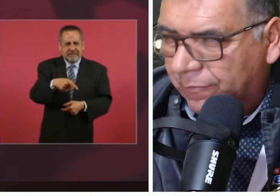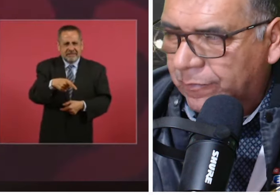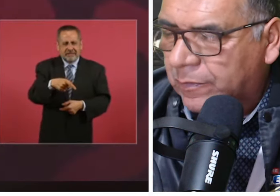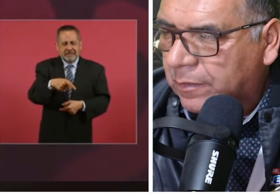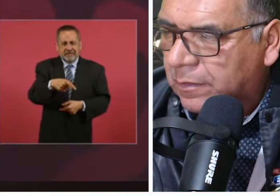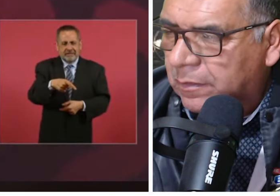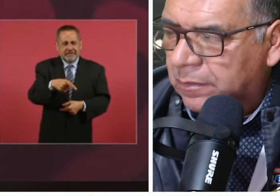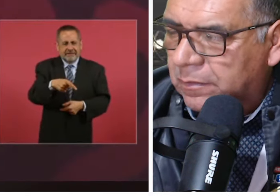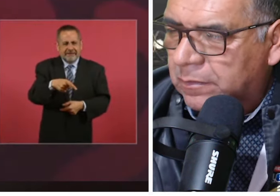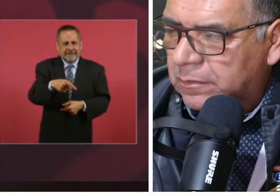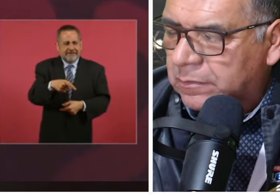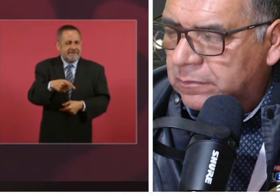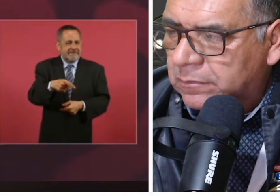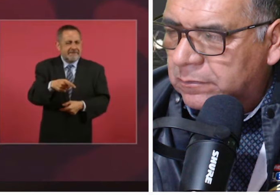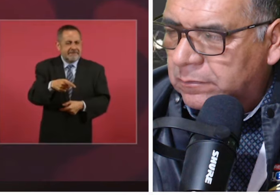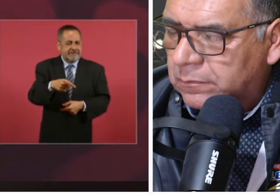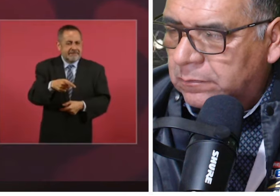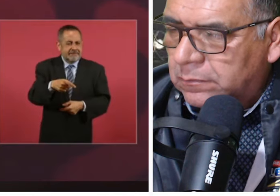de